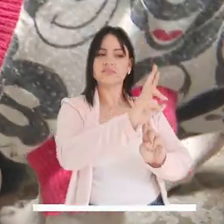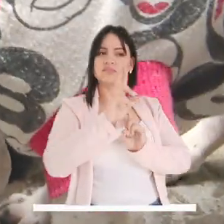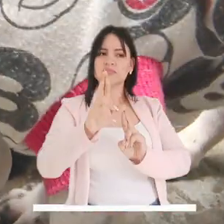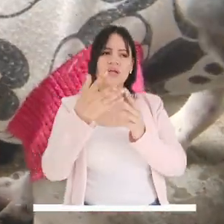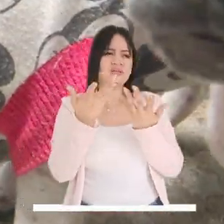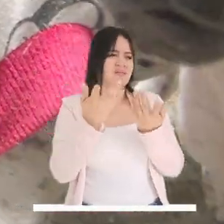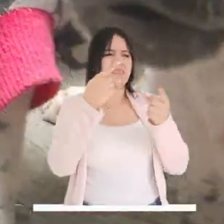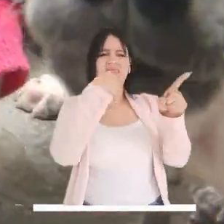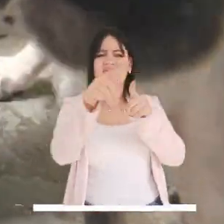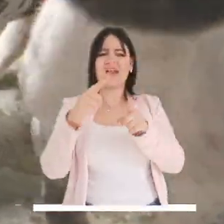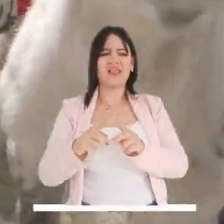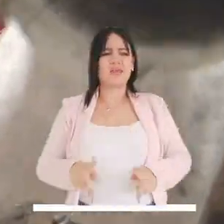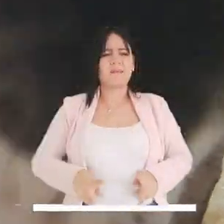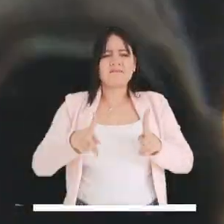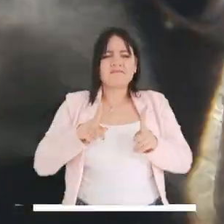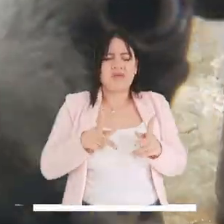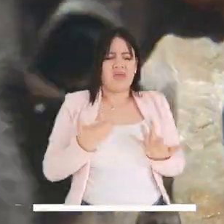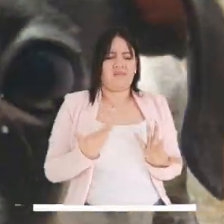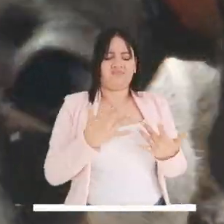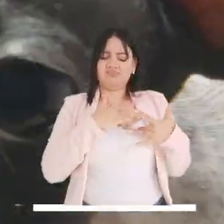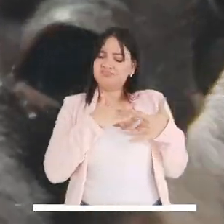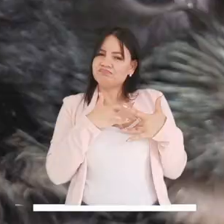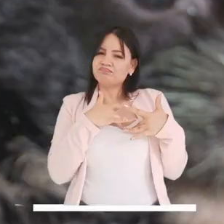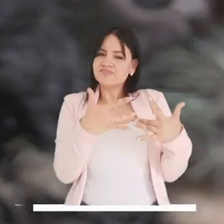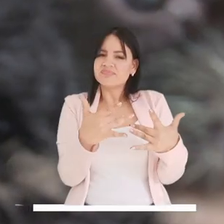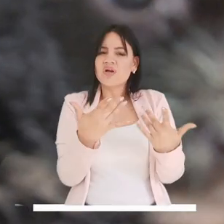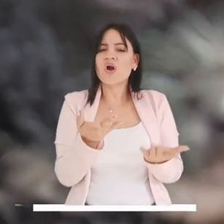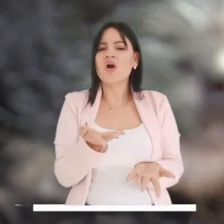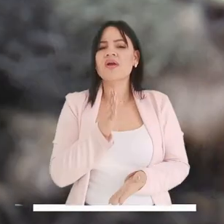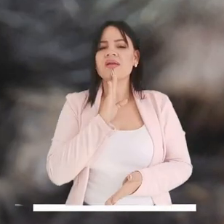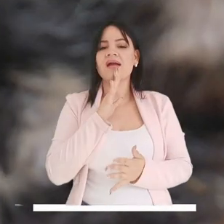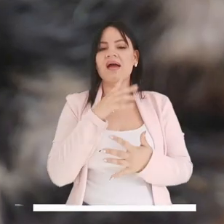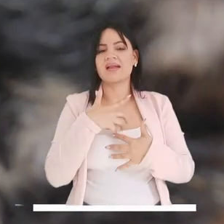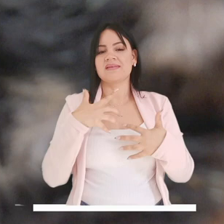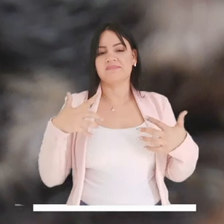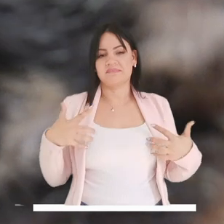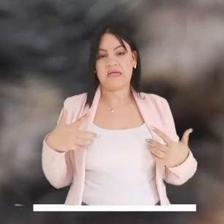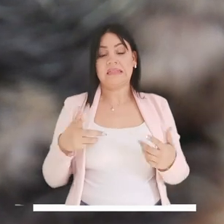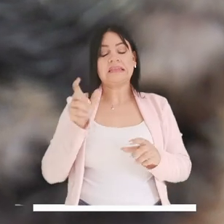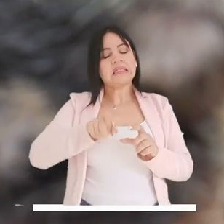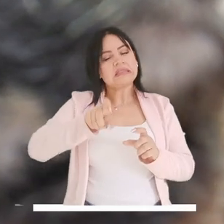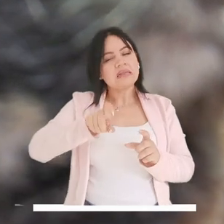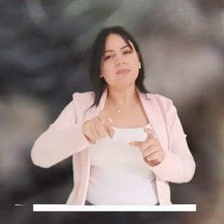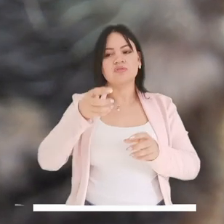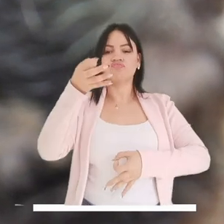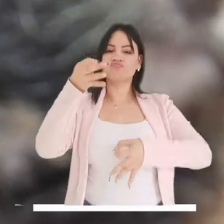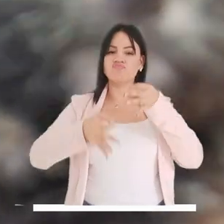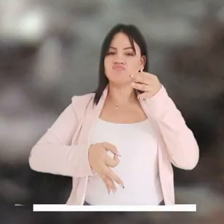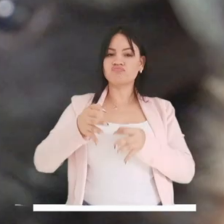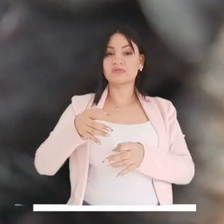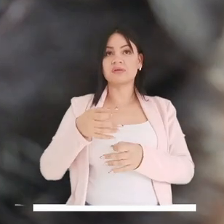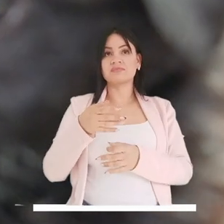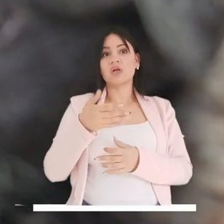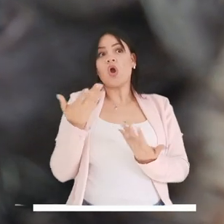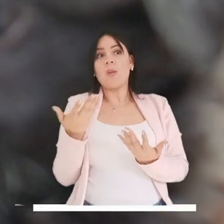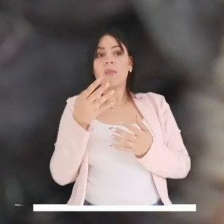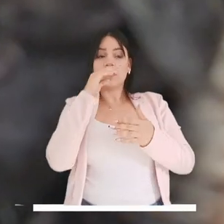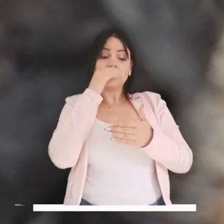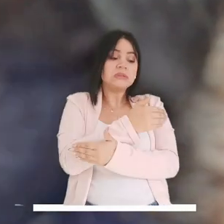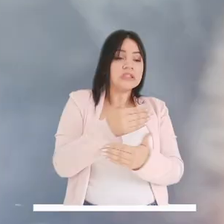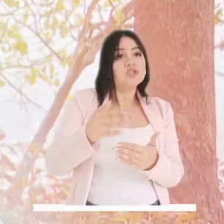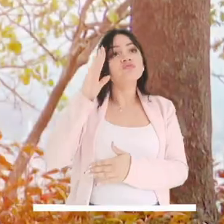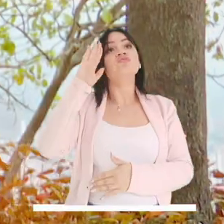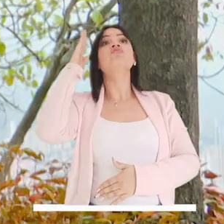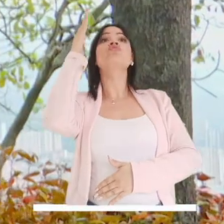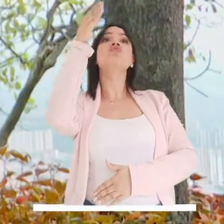y respeto por todas las formas de vida, empatía animal. ¿Qué queremos con eso? Una sociedad más justa. Queremos niños que en un